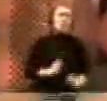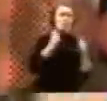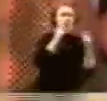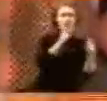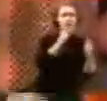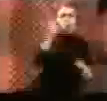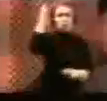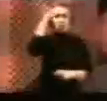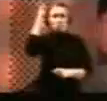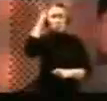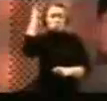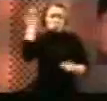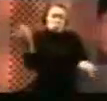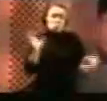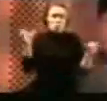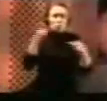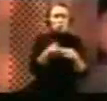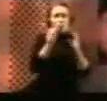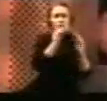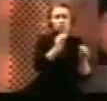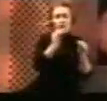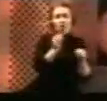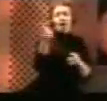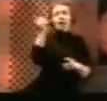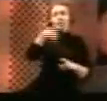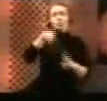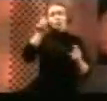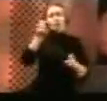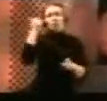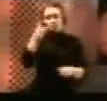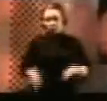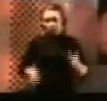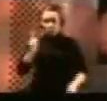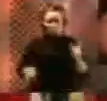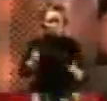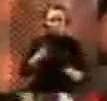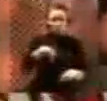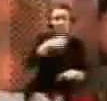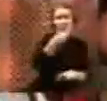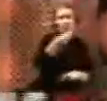Es una dicha, igual que los canariones sueñan.